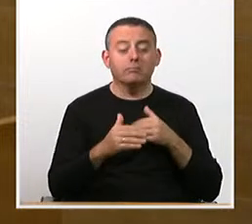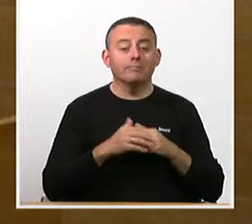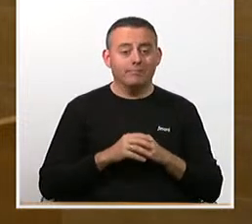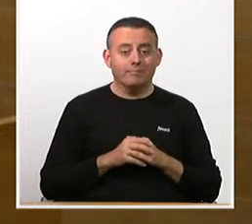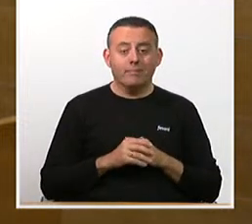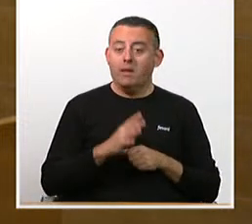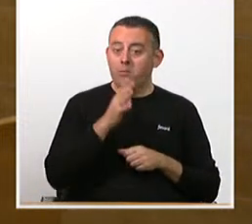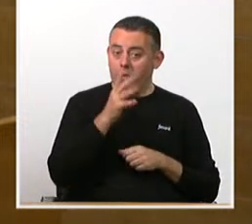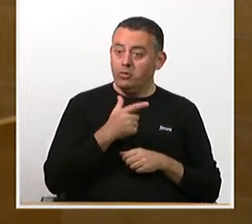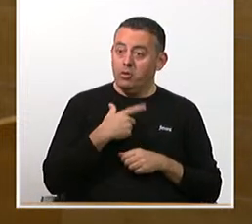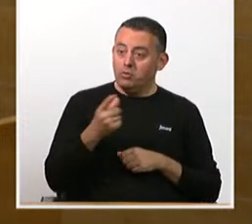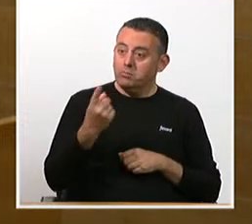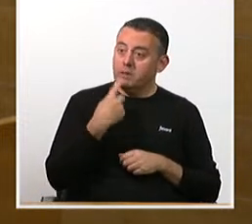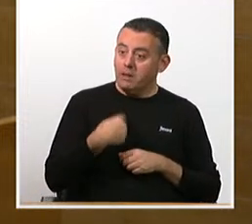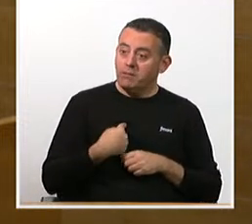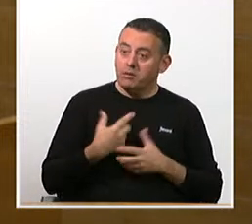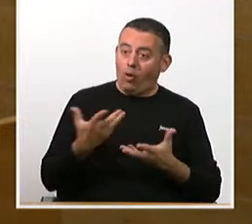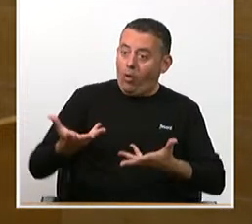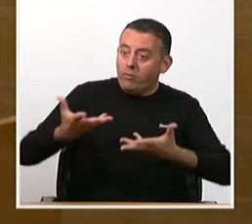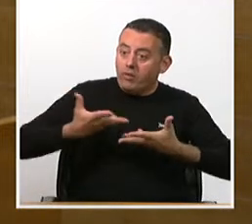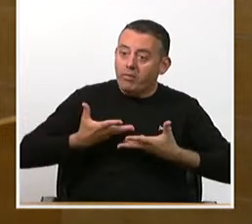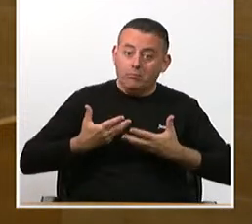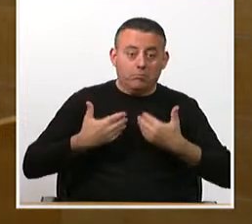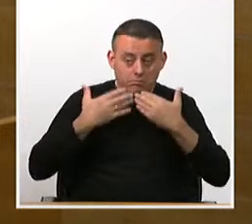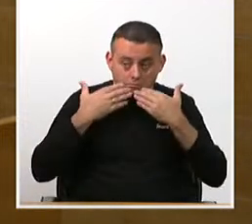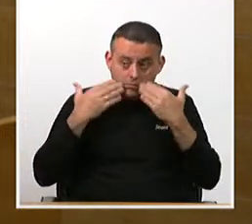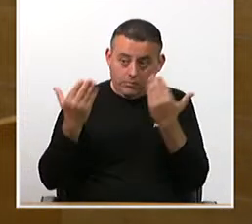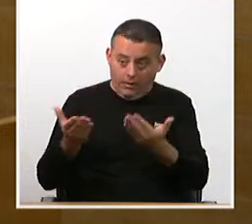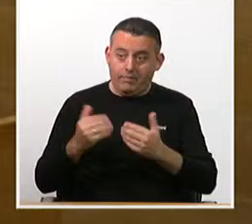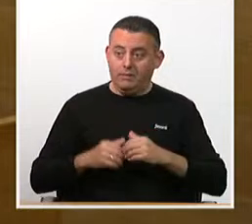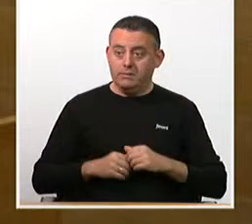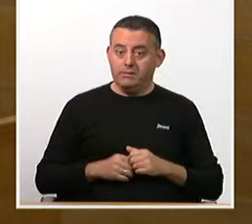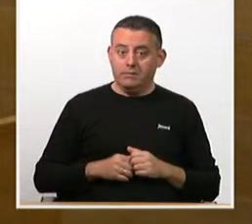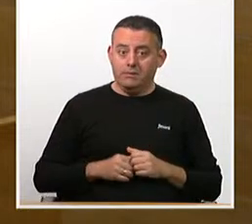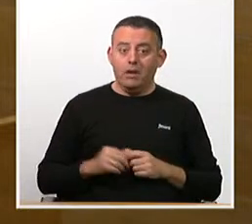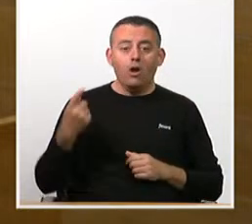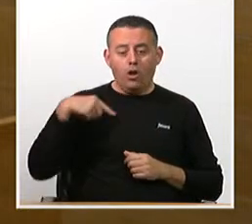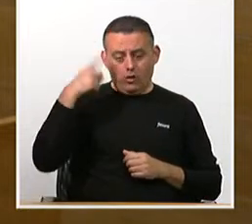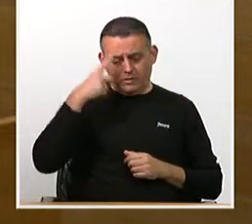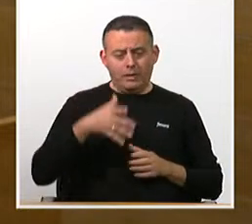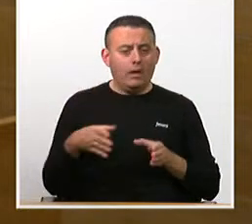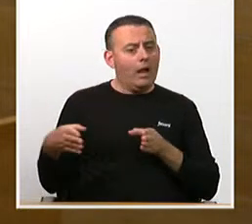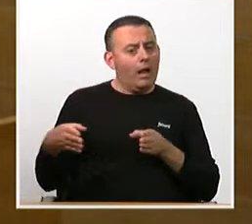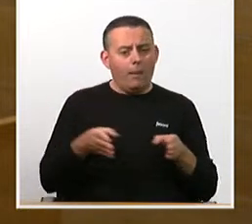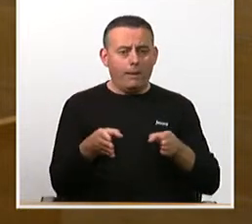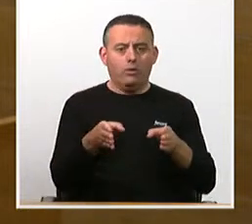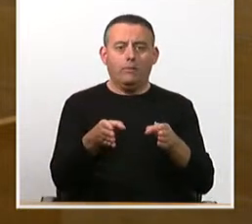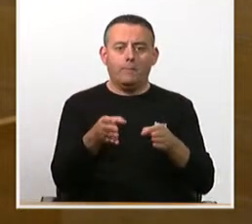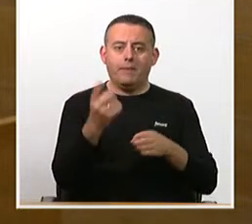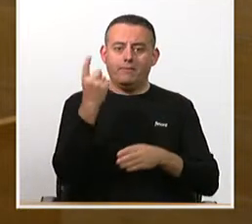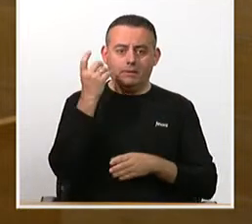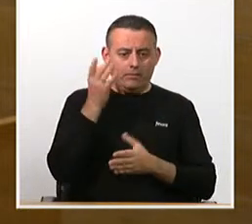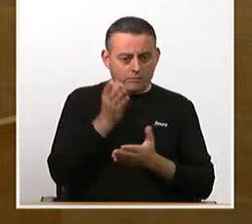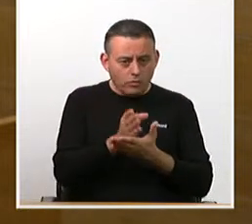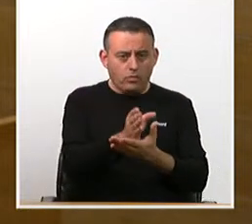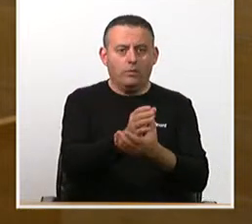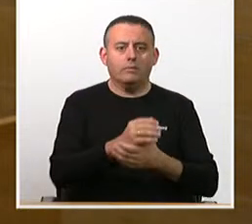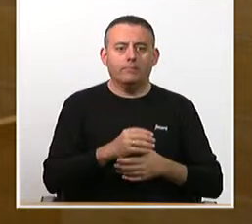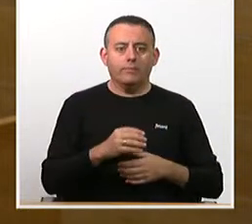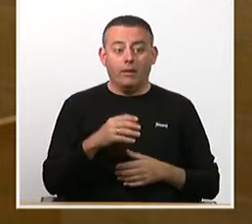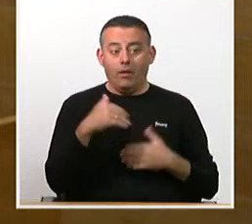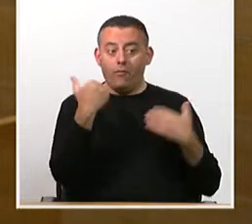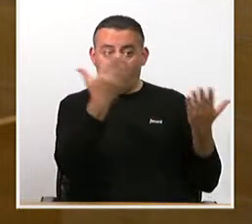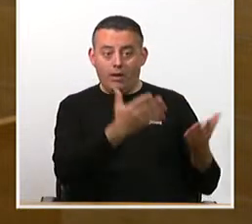tono Le agradezco el ofrecimiento Y estoy convencido que ya no tenemos ya no tenemos más camino que estar a la altura de las circunstancias ahí fuera hay 5 300000